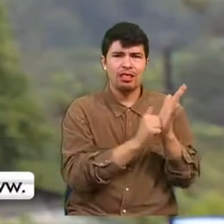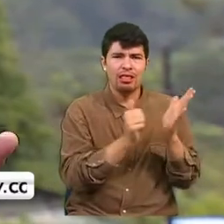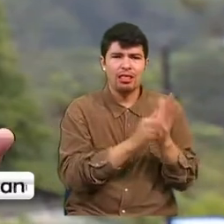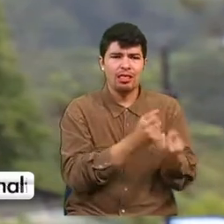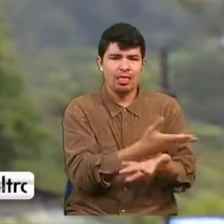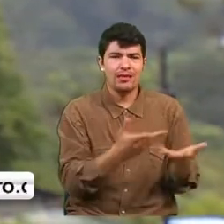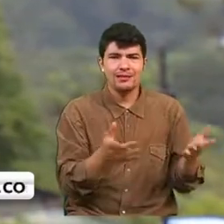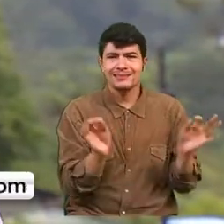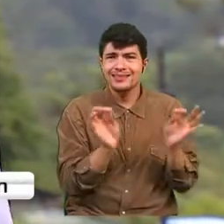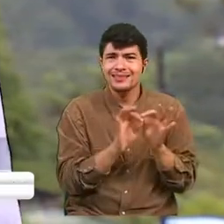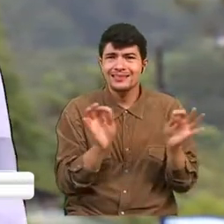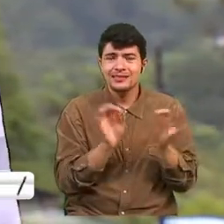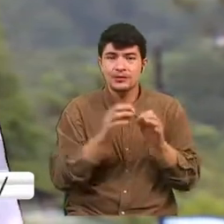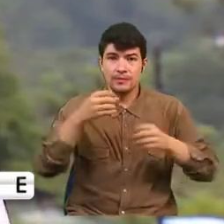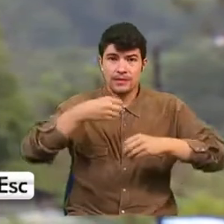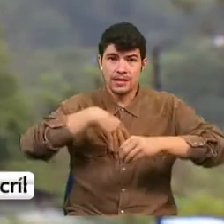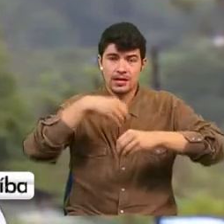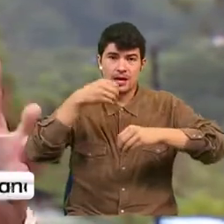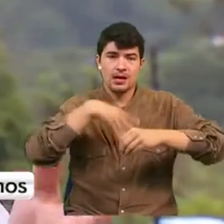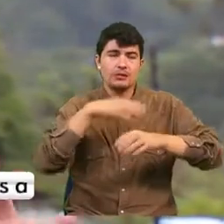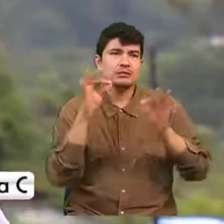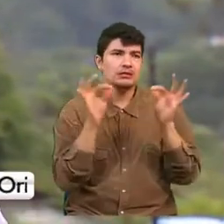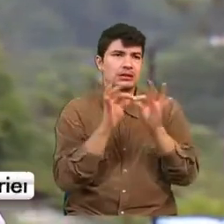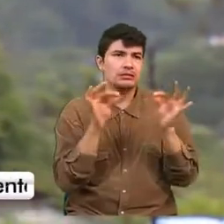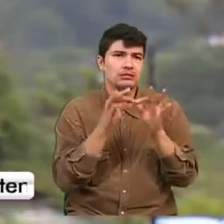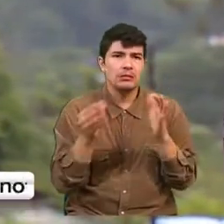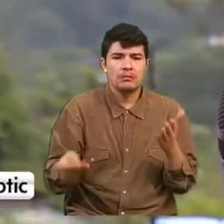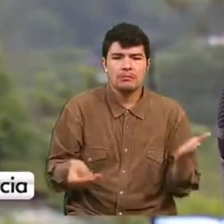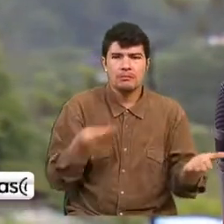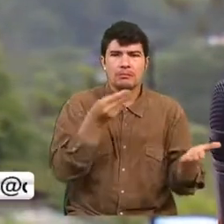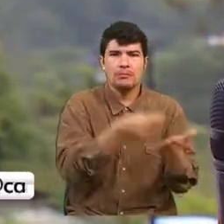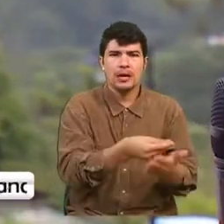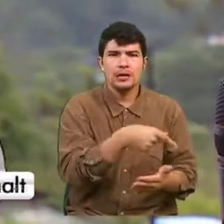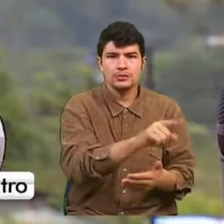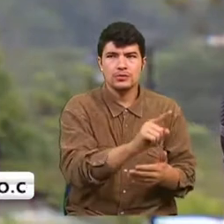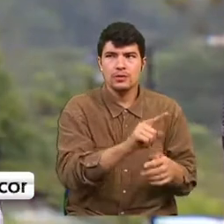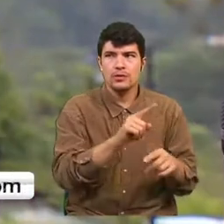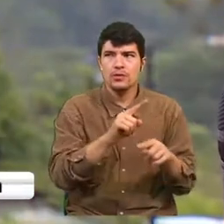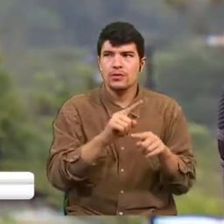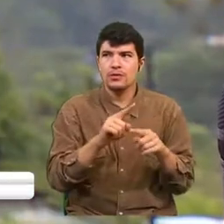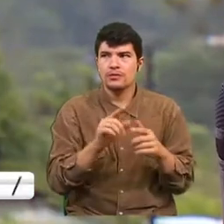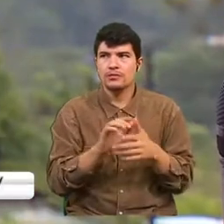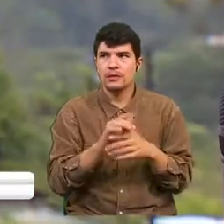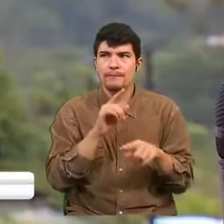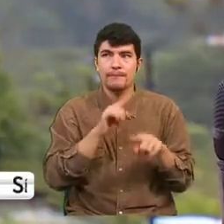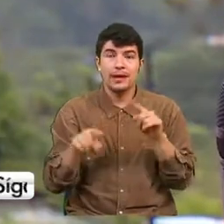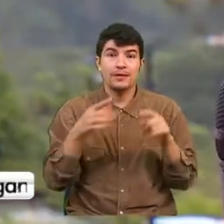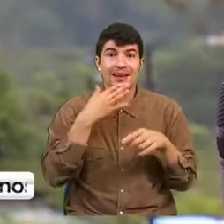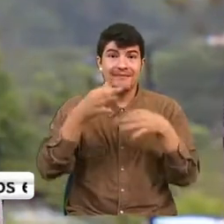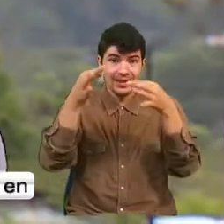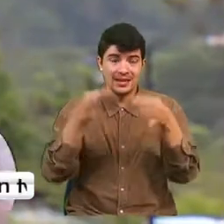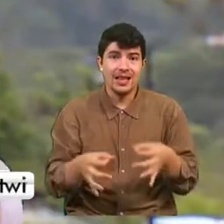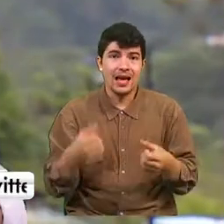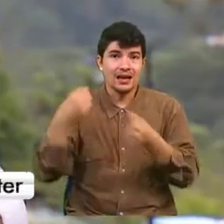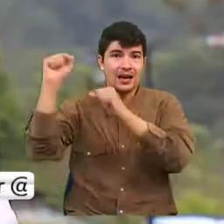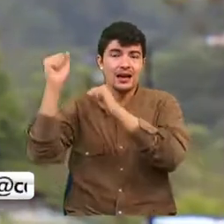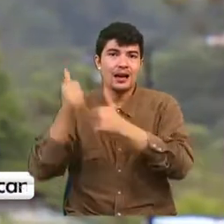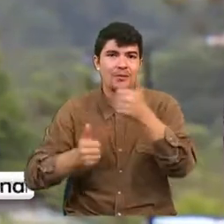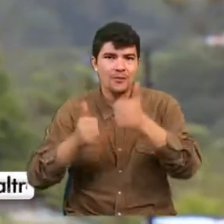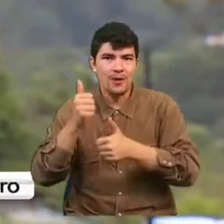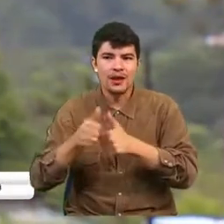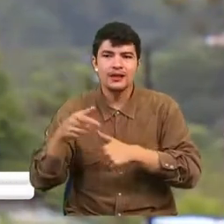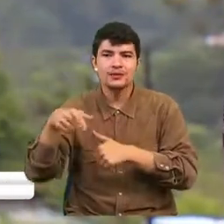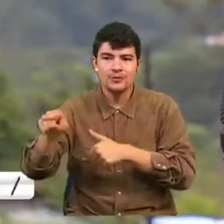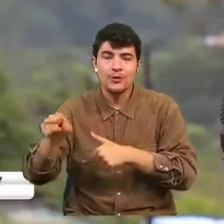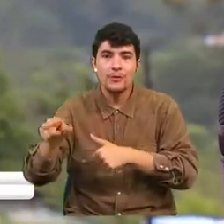demás, pues sencillamente los mercados simplemente pagan como materias primas, y donde está la verdadera ganancia es al consumidor final,